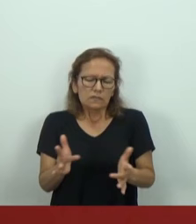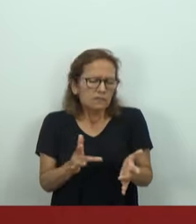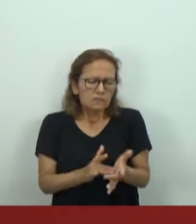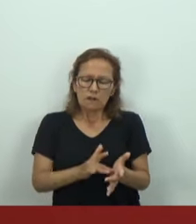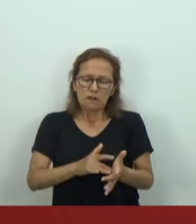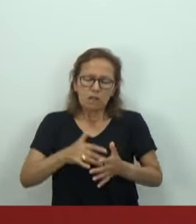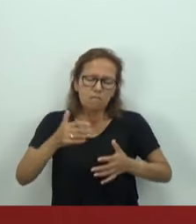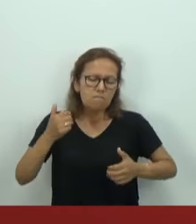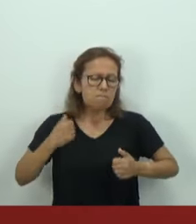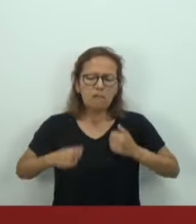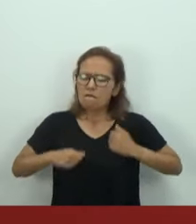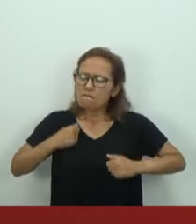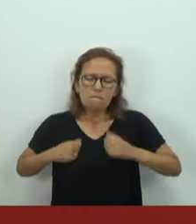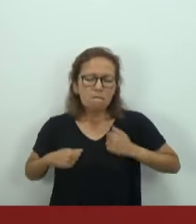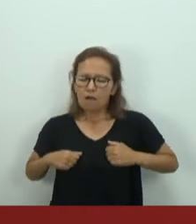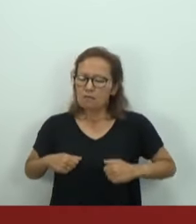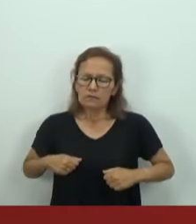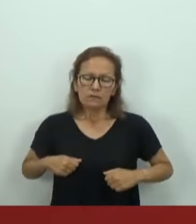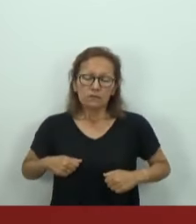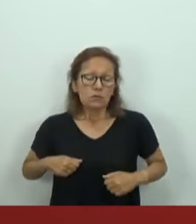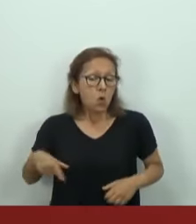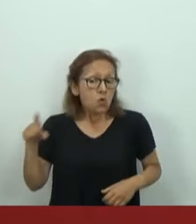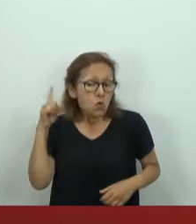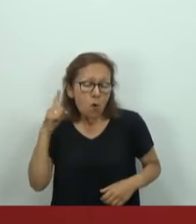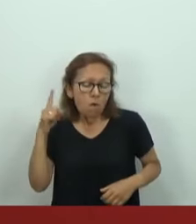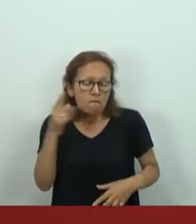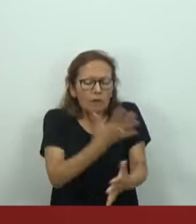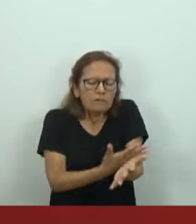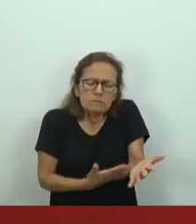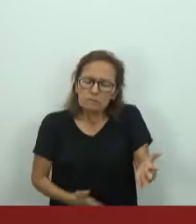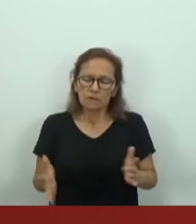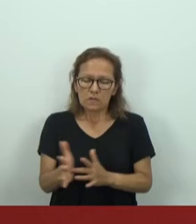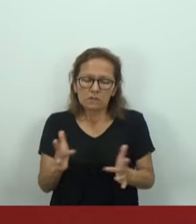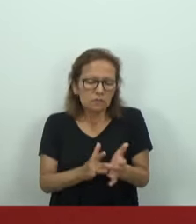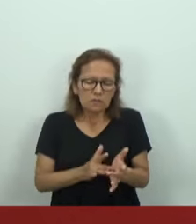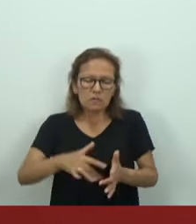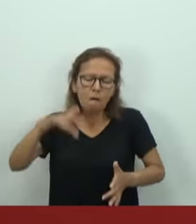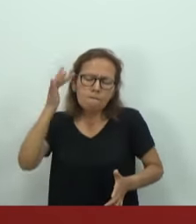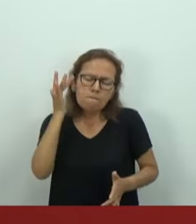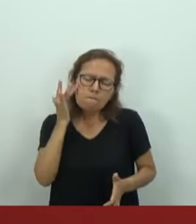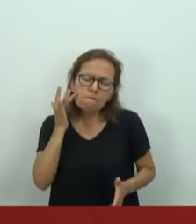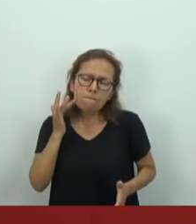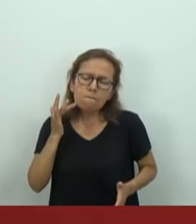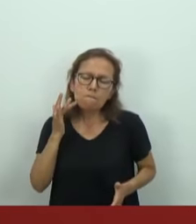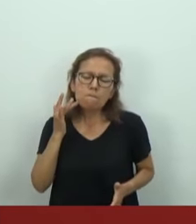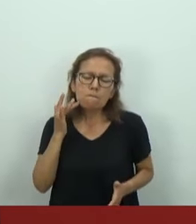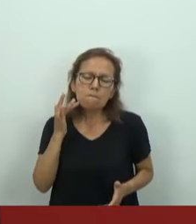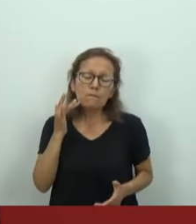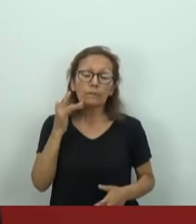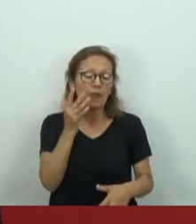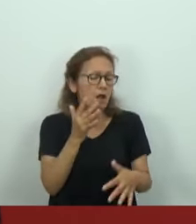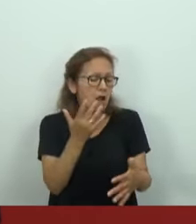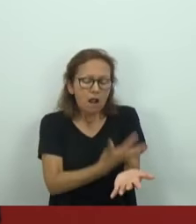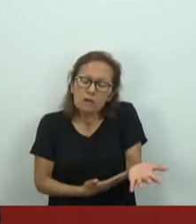Es solo la sangre de Jesucristo la que nos purifica, la que hizo un pacto con Dios el Padre